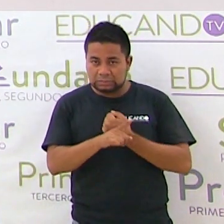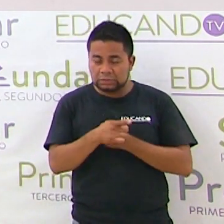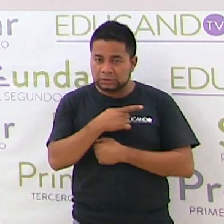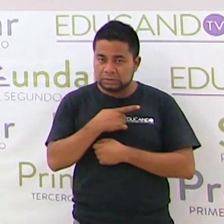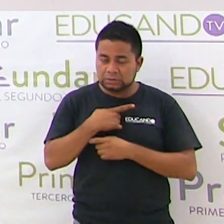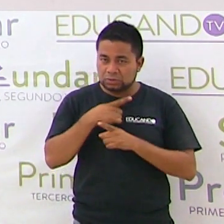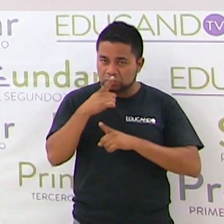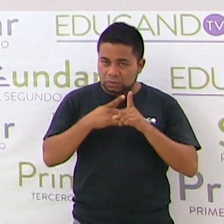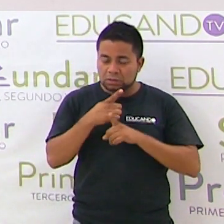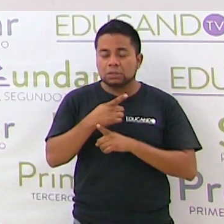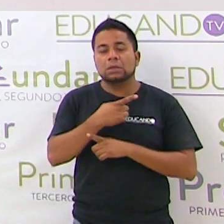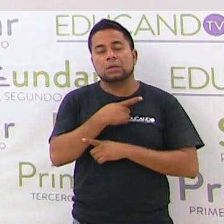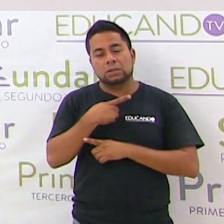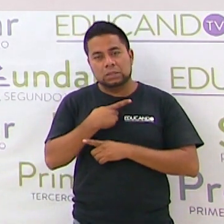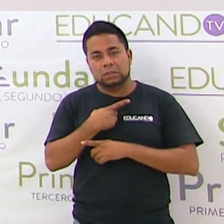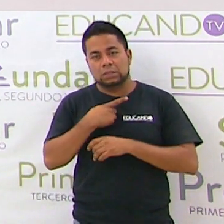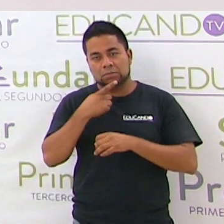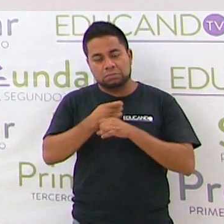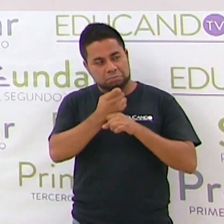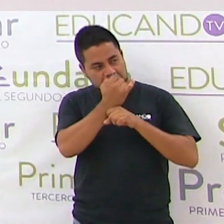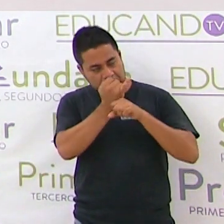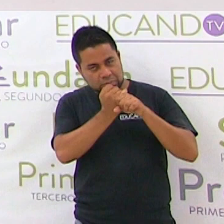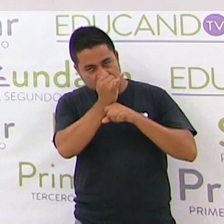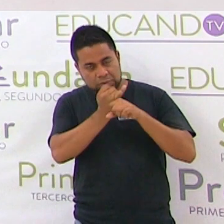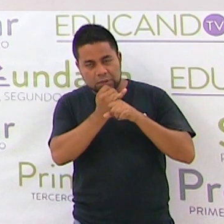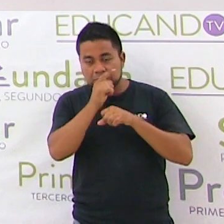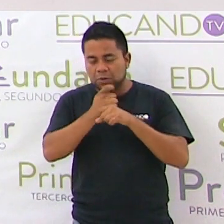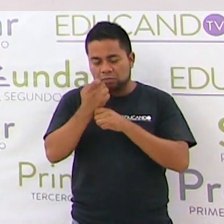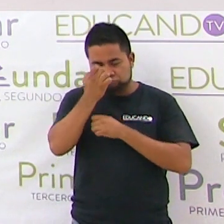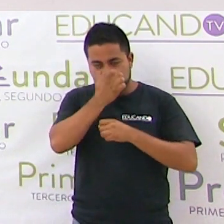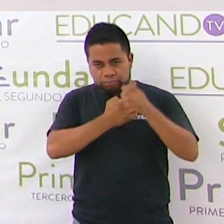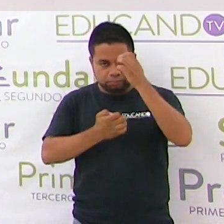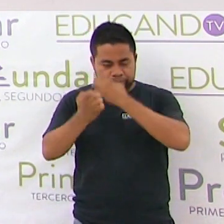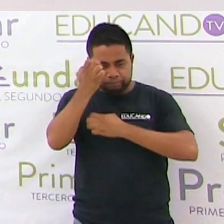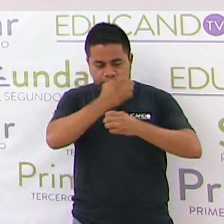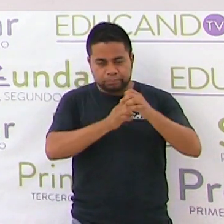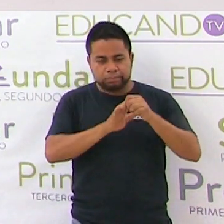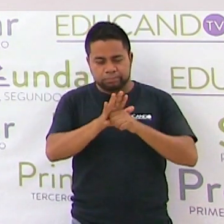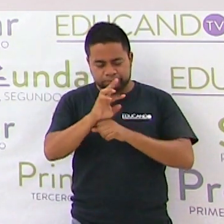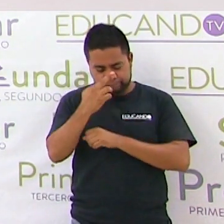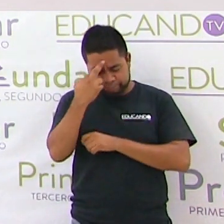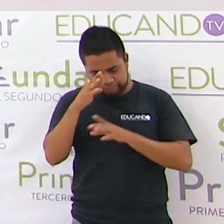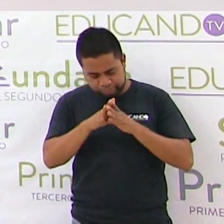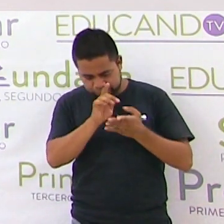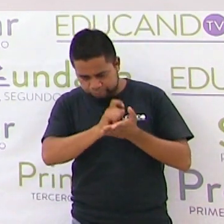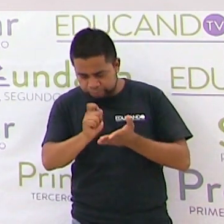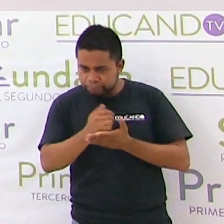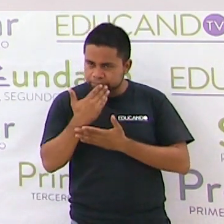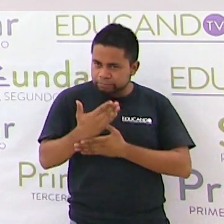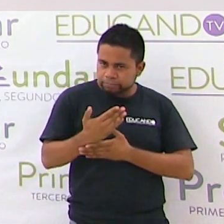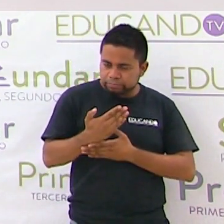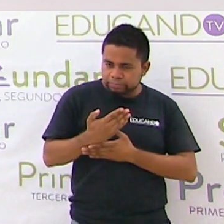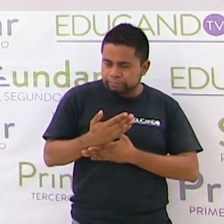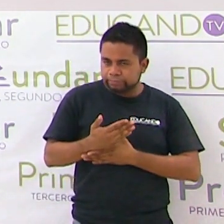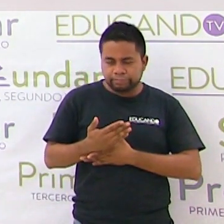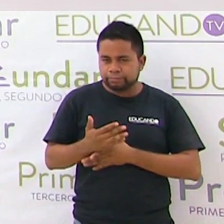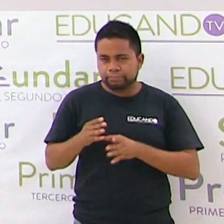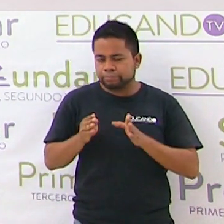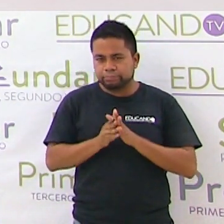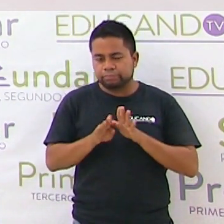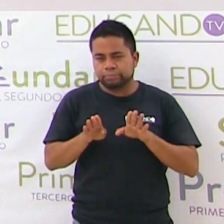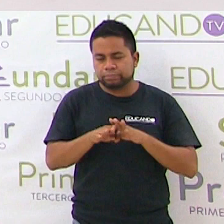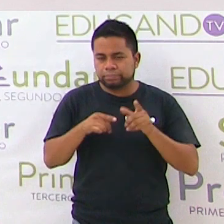tenemos que buscar información. Lo primero es observar, tratar de recordar cómo va. Y si no nos llega